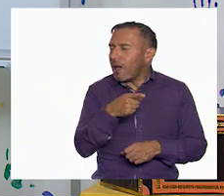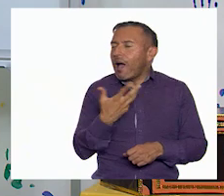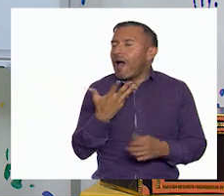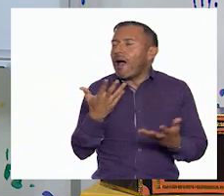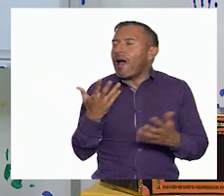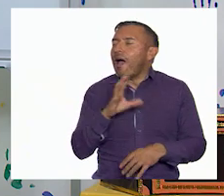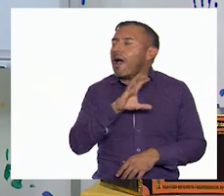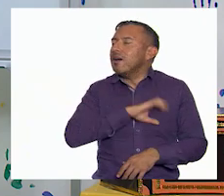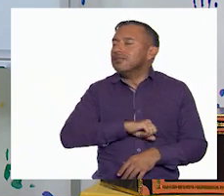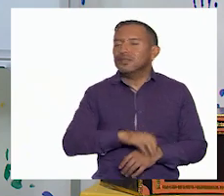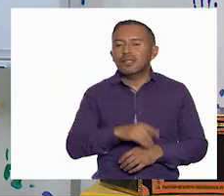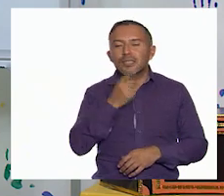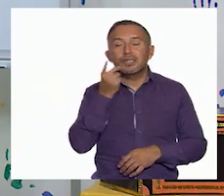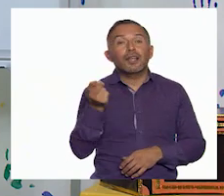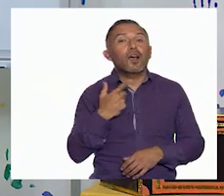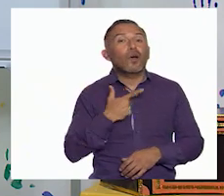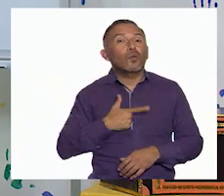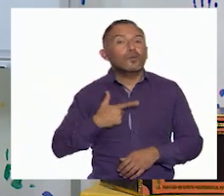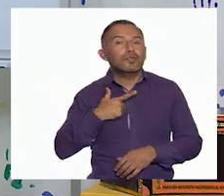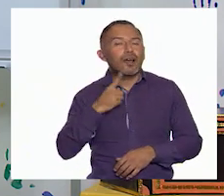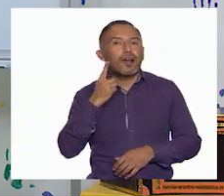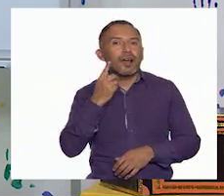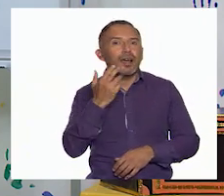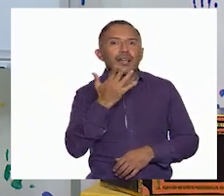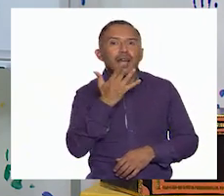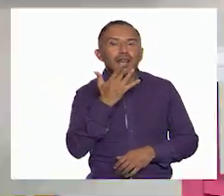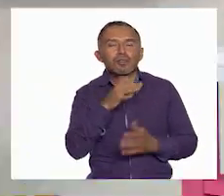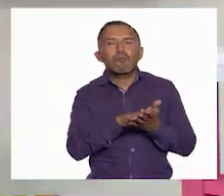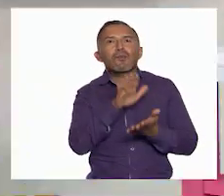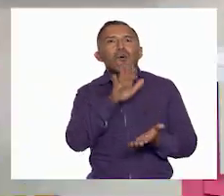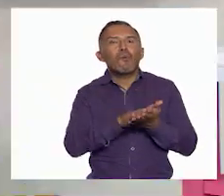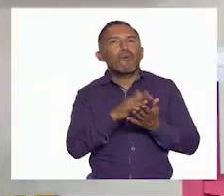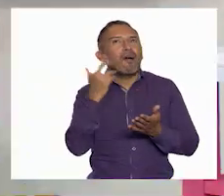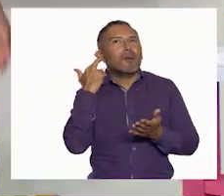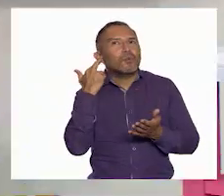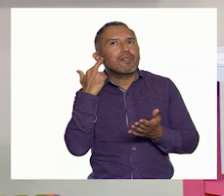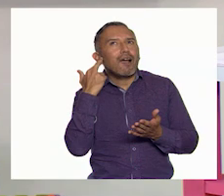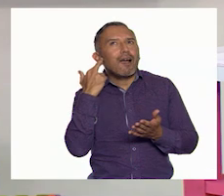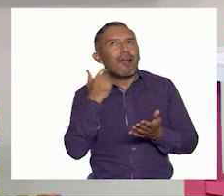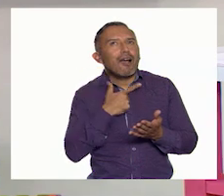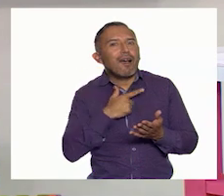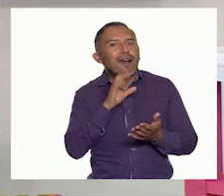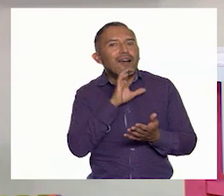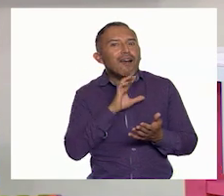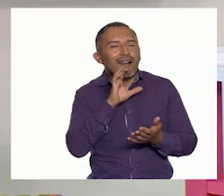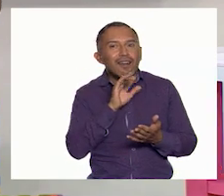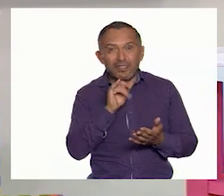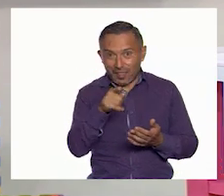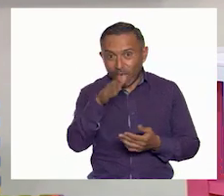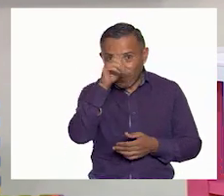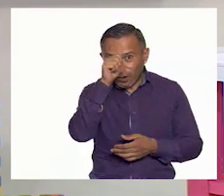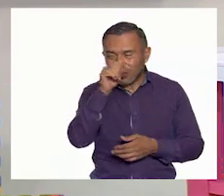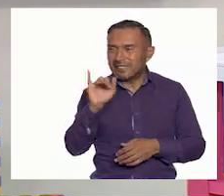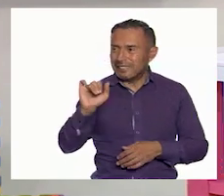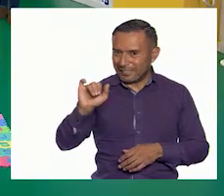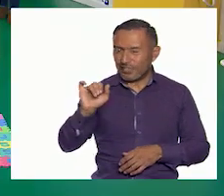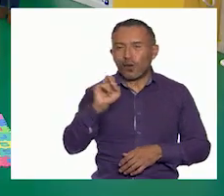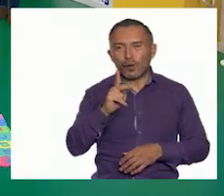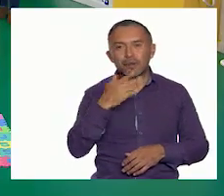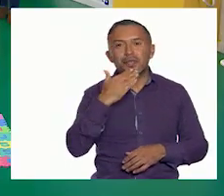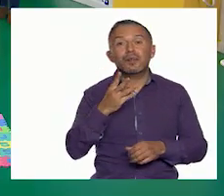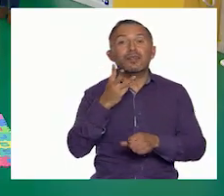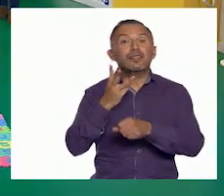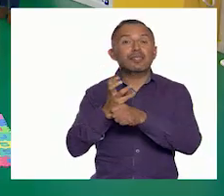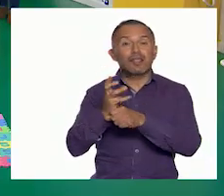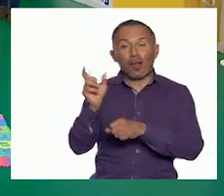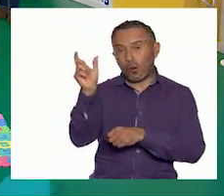le gustaba mucho escuchar a las ranas. ¿Están ustedes de acuerdo en casa? Muy bien, pues entonces, ¿qué les parece si escribimos en la siguiente